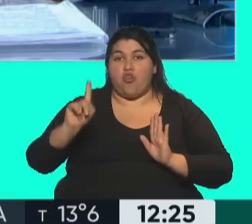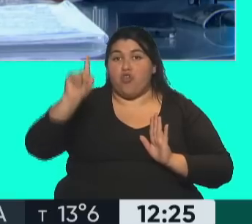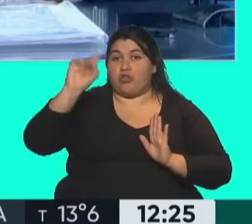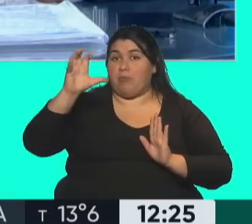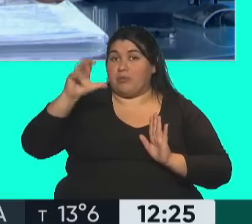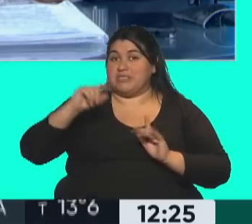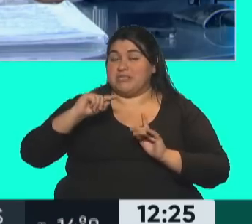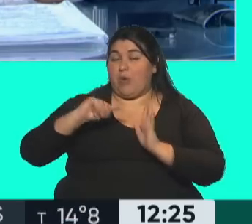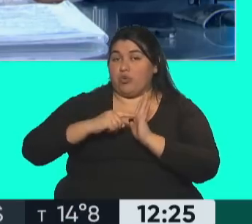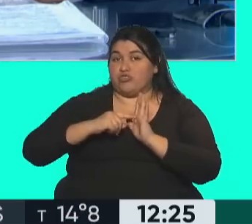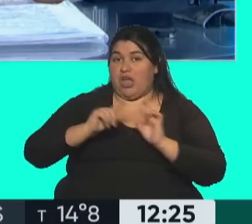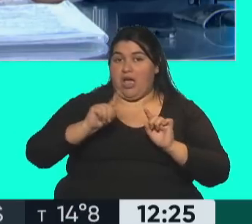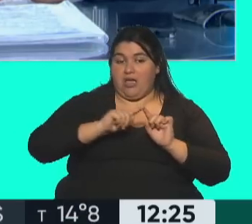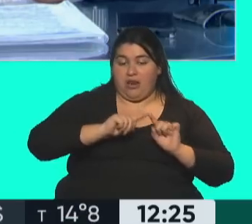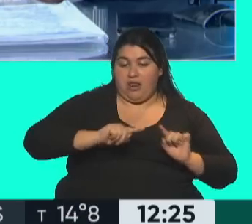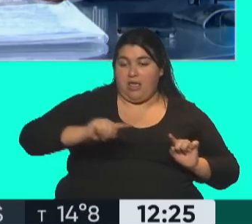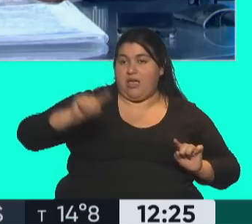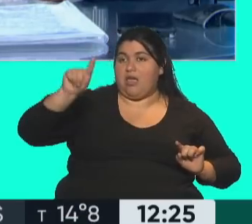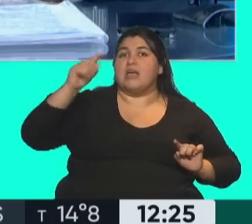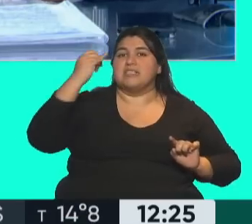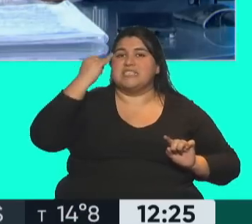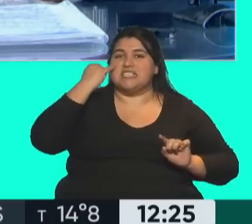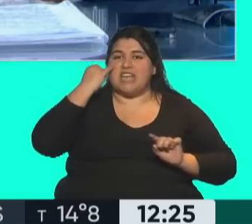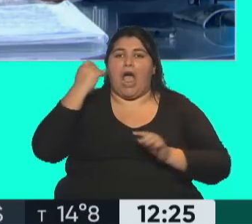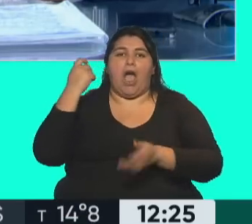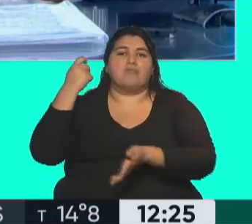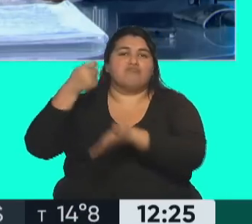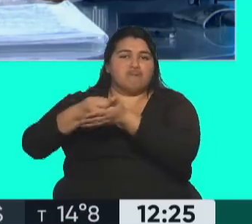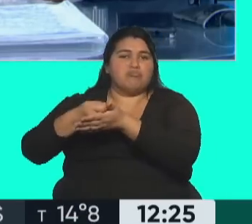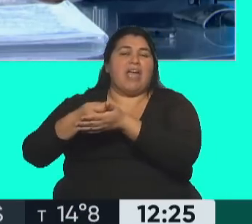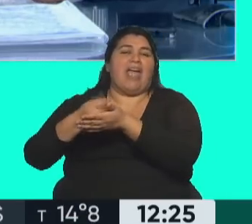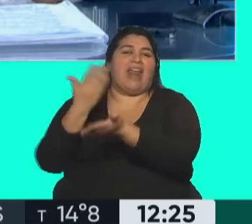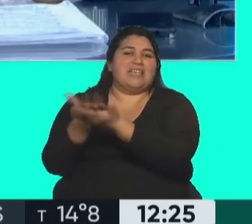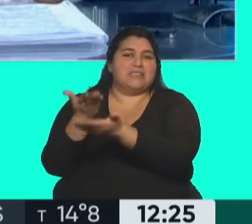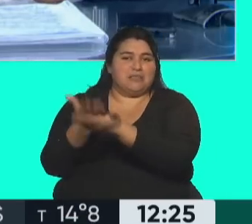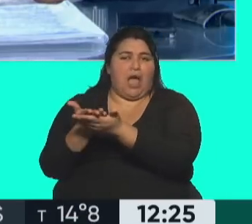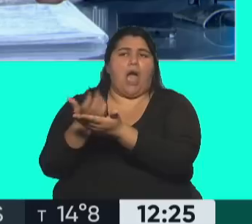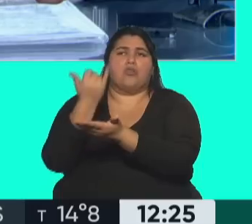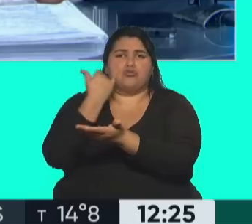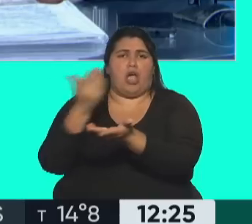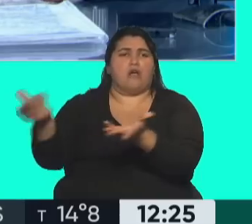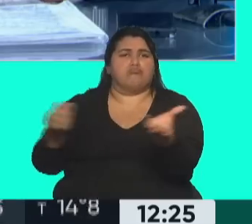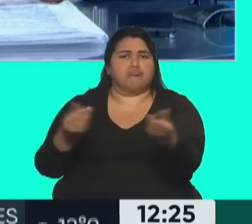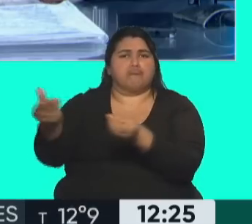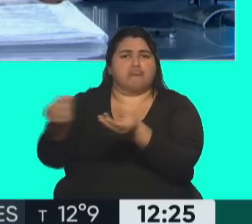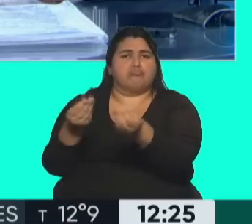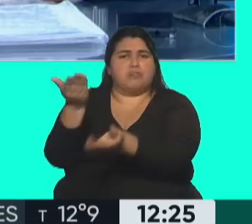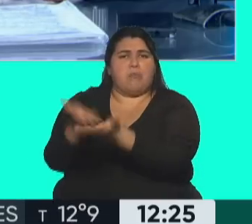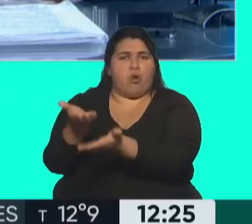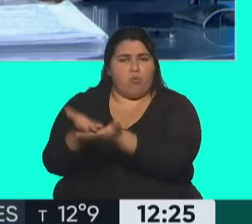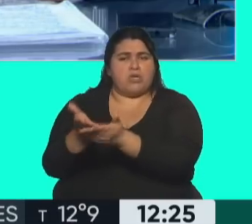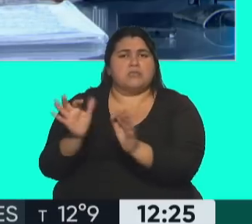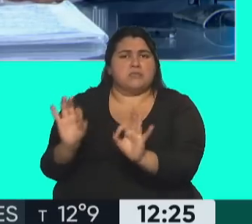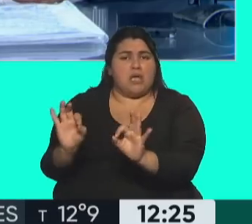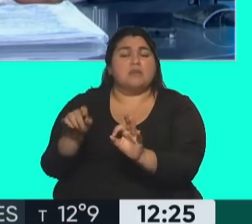está licitado y está no totalmente adjudicado está en este momento ya se reciben las ofertas económicas por lo que